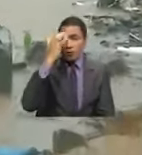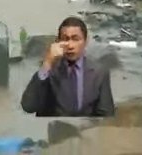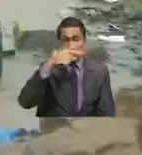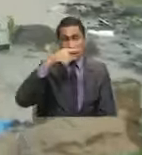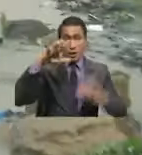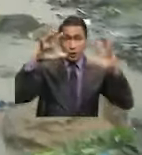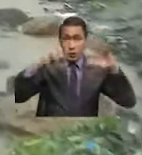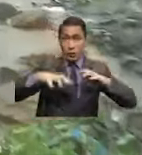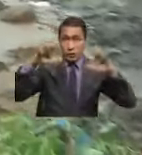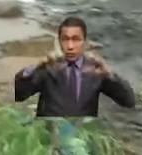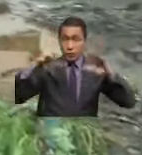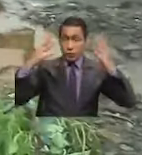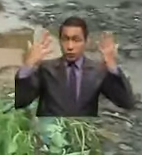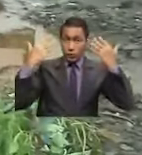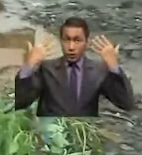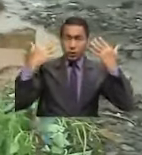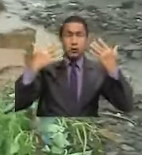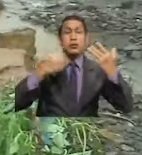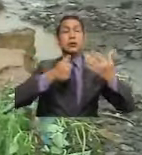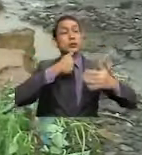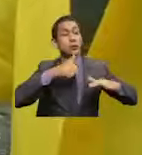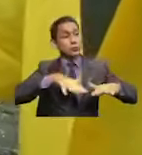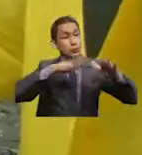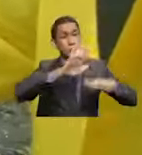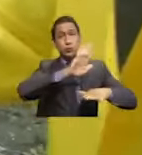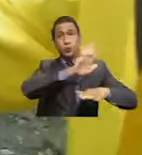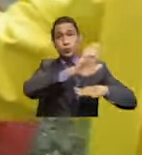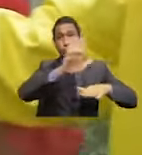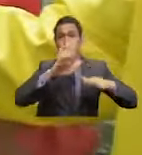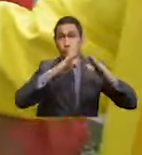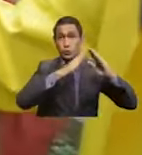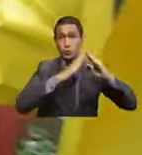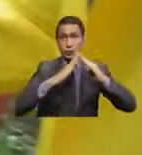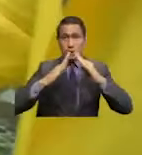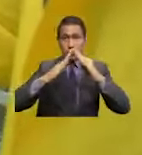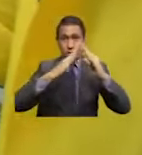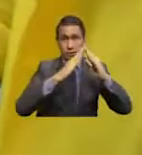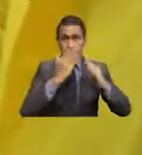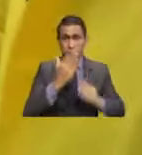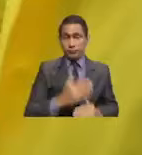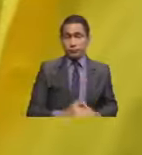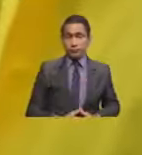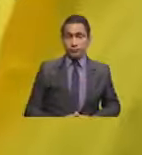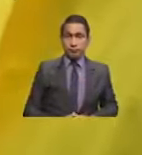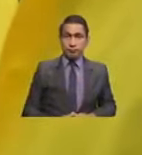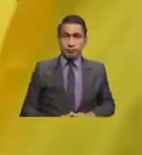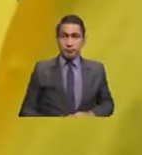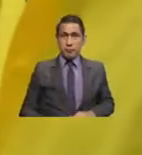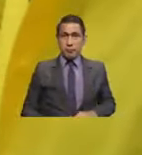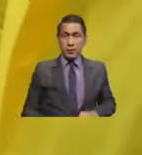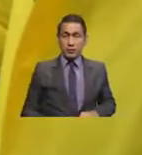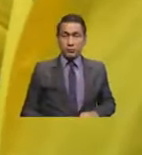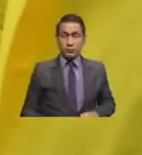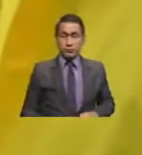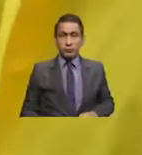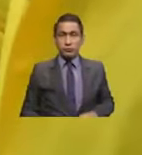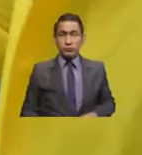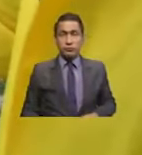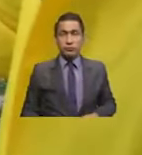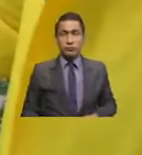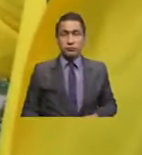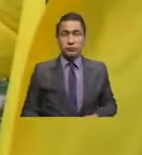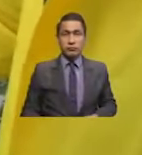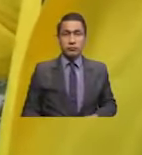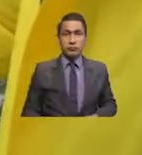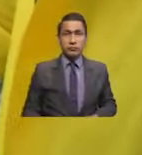en los últimos días inundaron sus casas. Todo lo que es este sector se mete el agua. El vecino también, de la